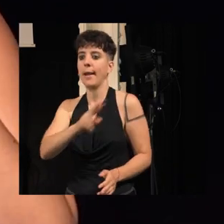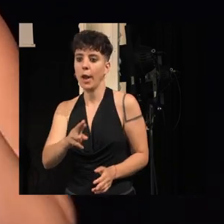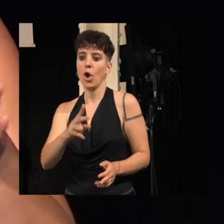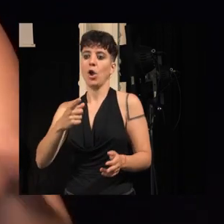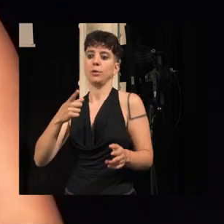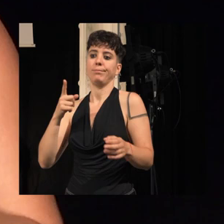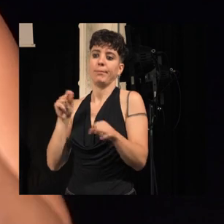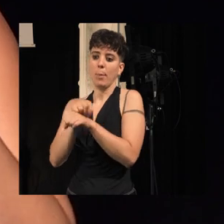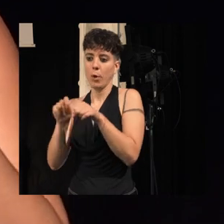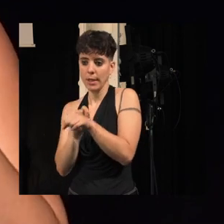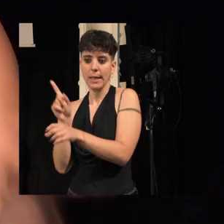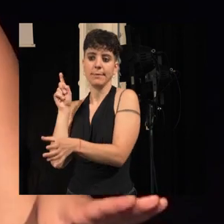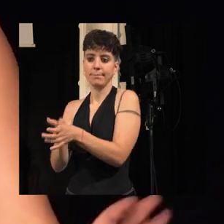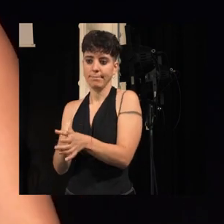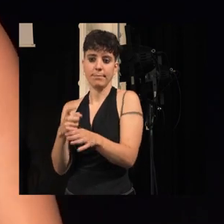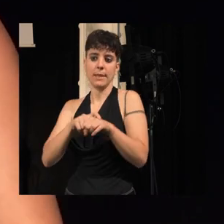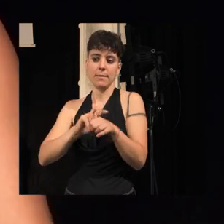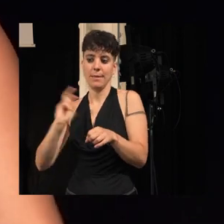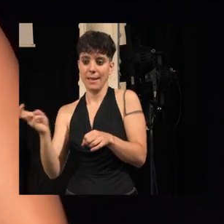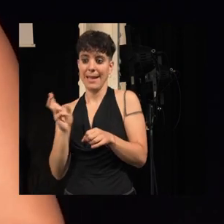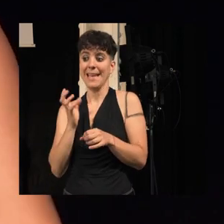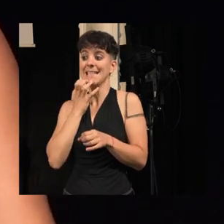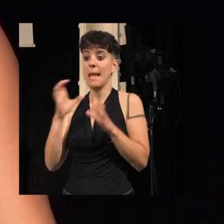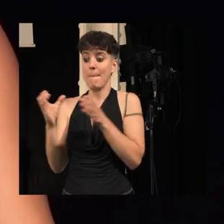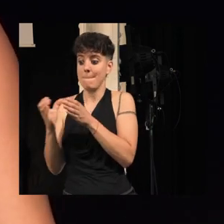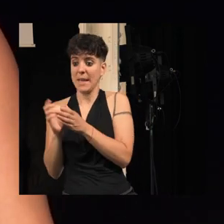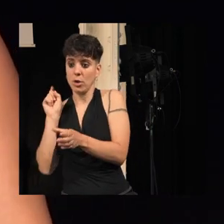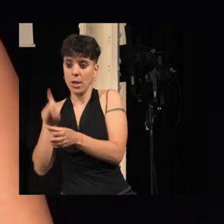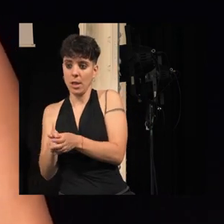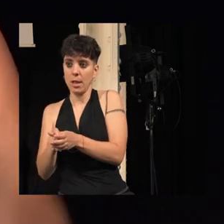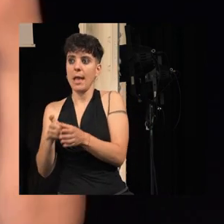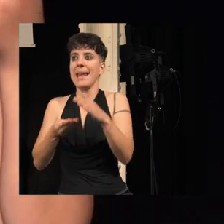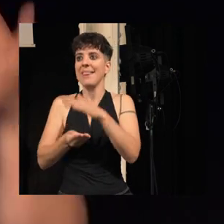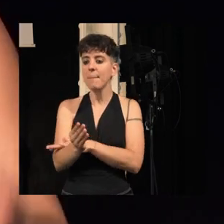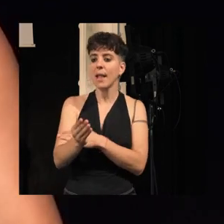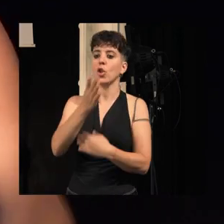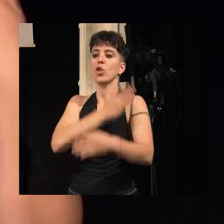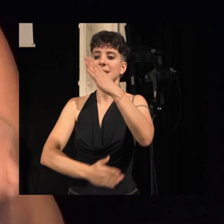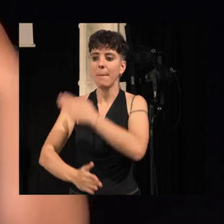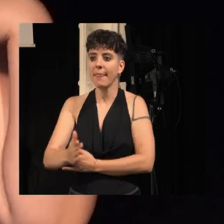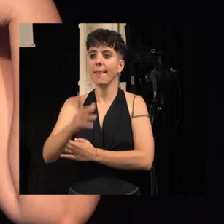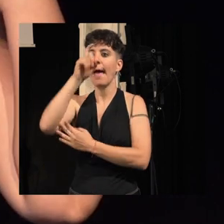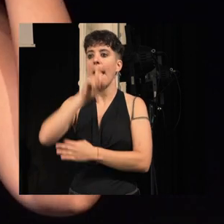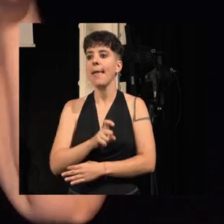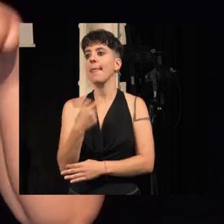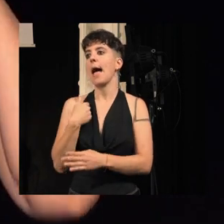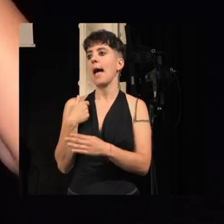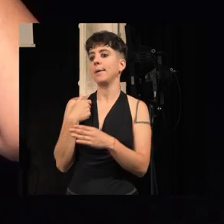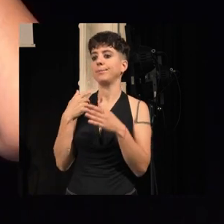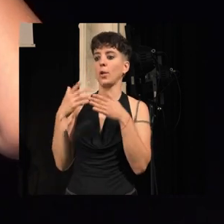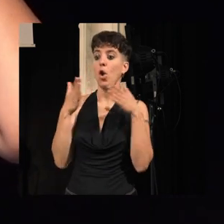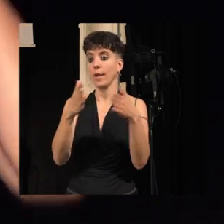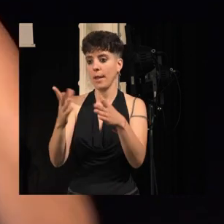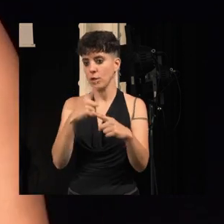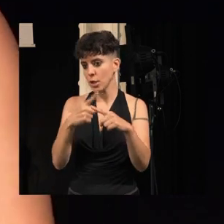políticas o de cualquier otro tipo, pertenencia a una minoría, competencia, nacimiento, discapacidad, edad, orientación sexual o